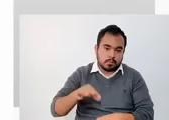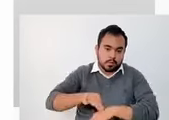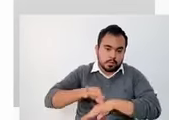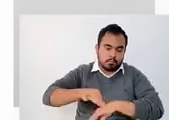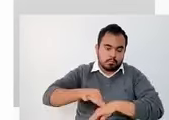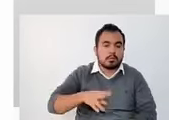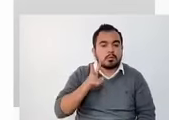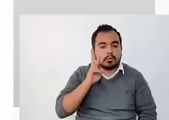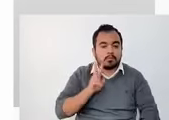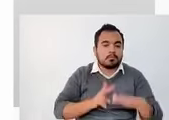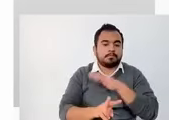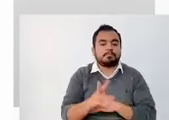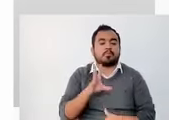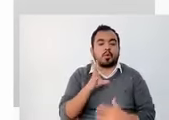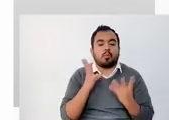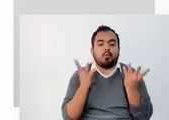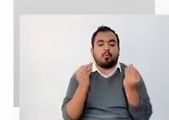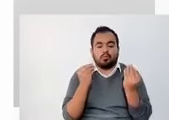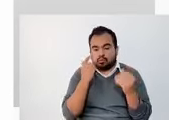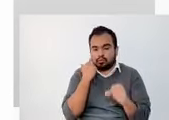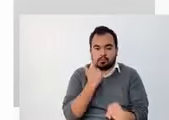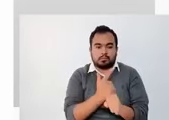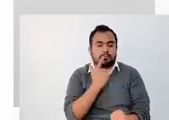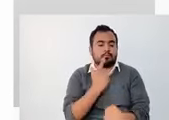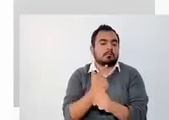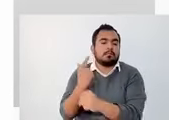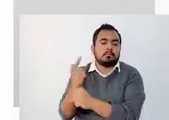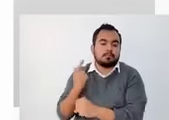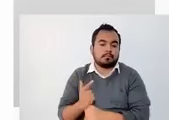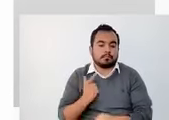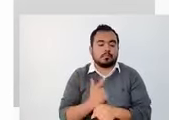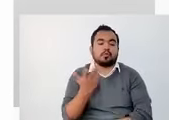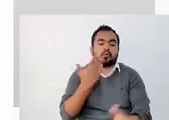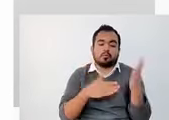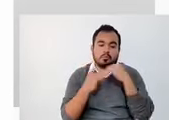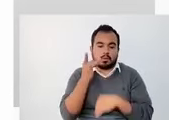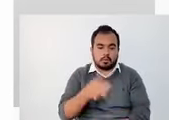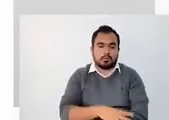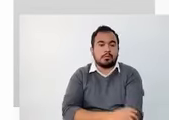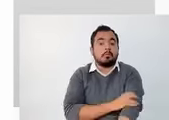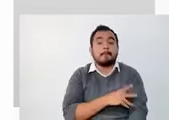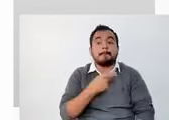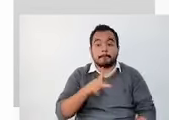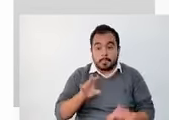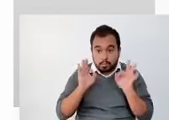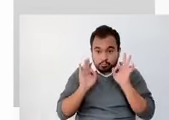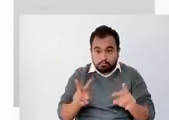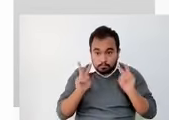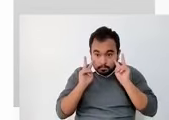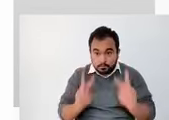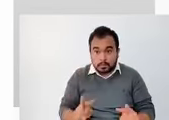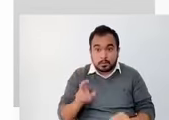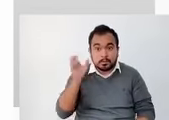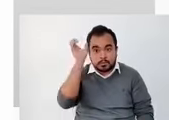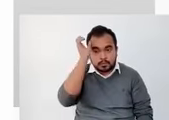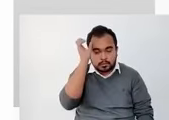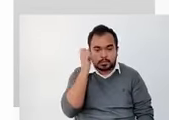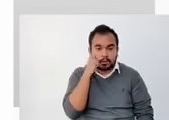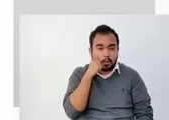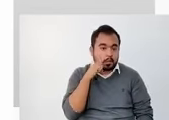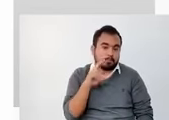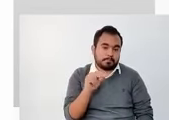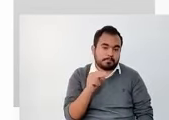sus resultados han sido superados. Pero no la idea de que hay que mirar a esas ciencias. Por eso los